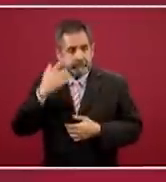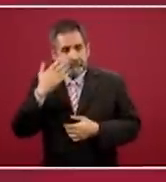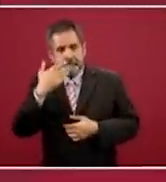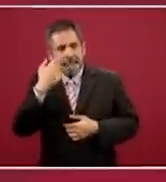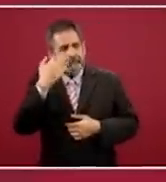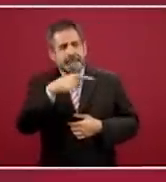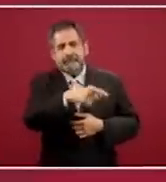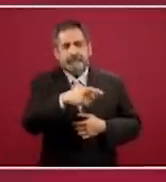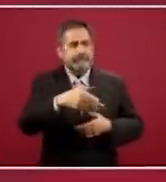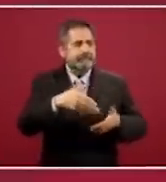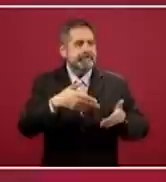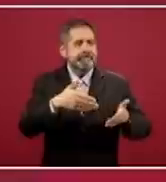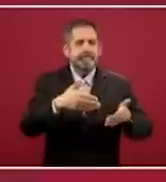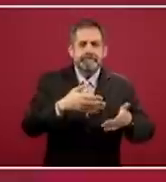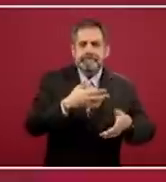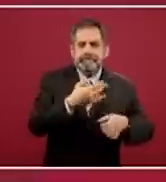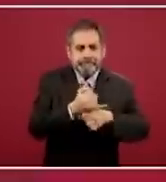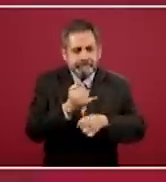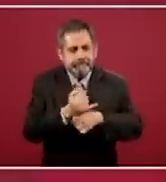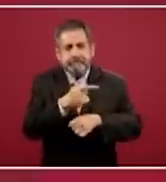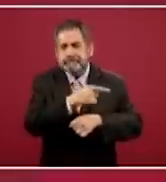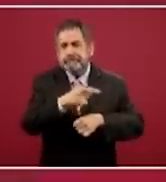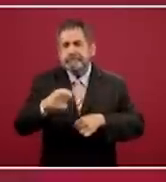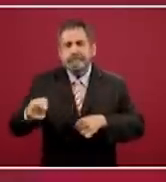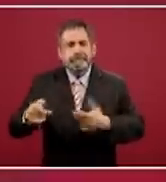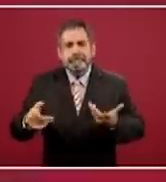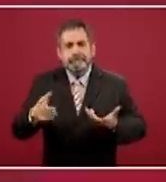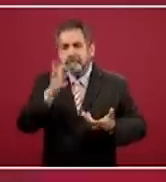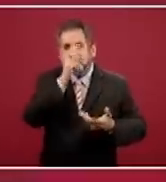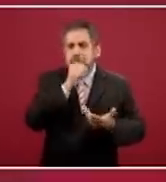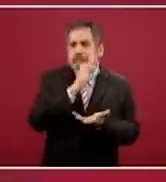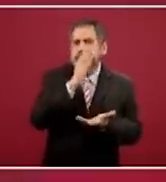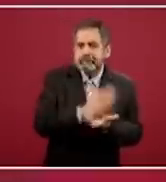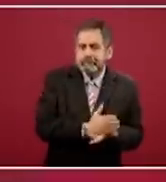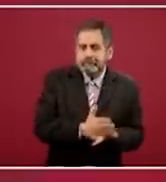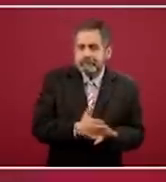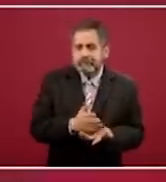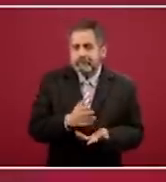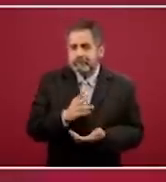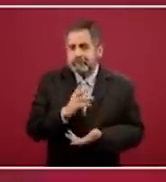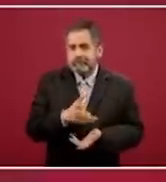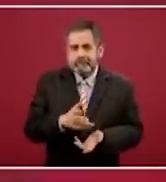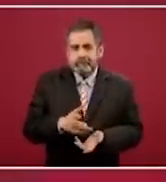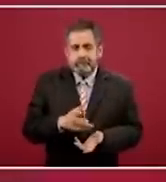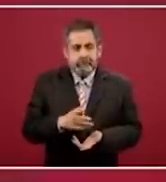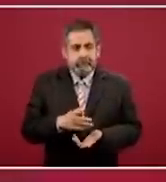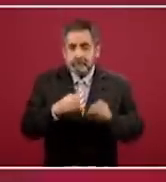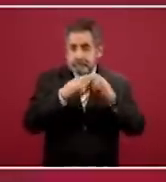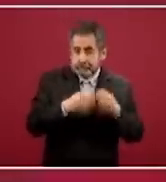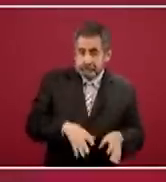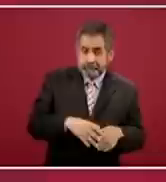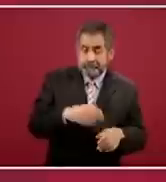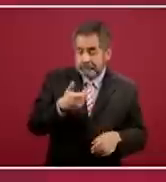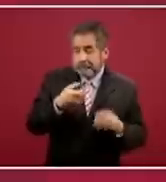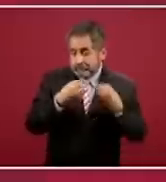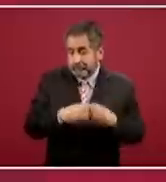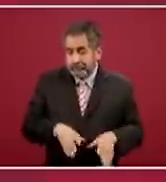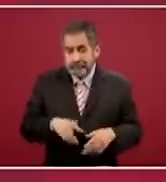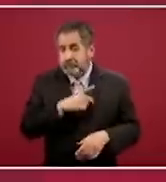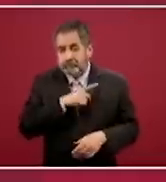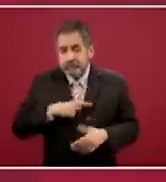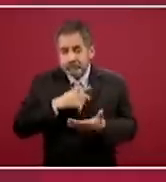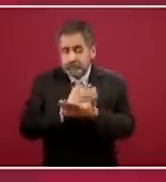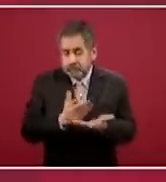fonda, el carpintero, esas son personas de carne y hueso que son afectadas económicamente sus